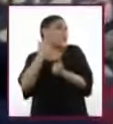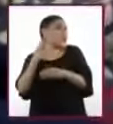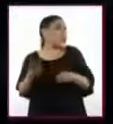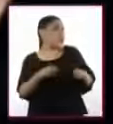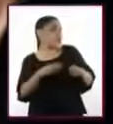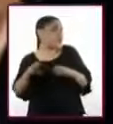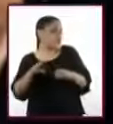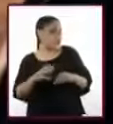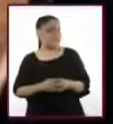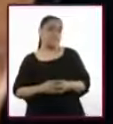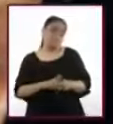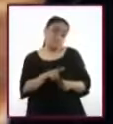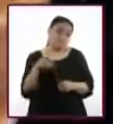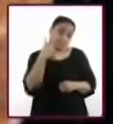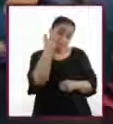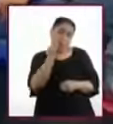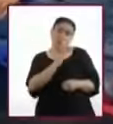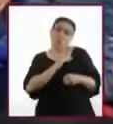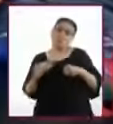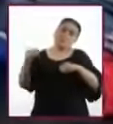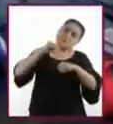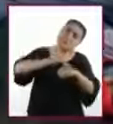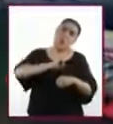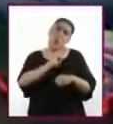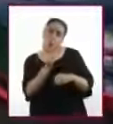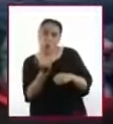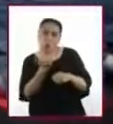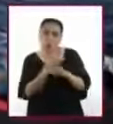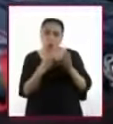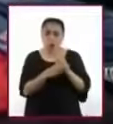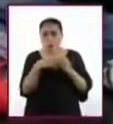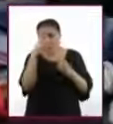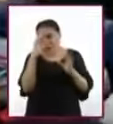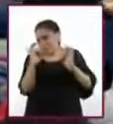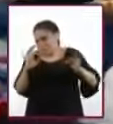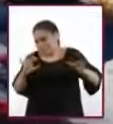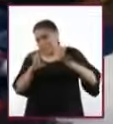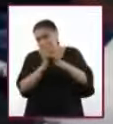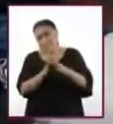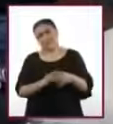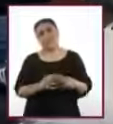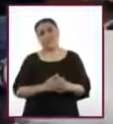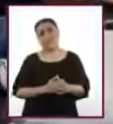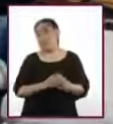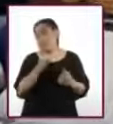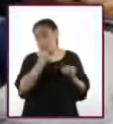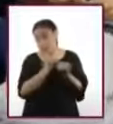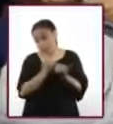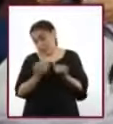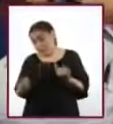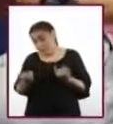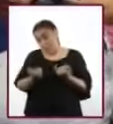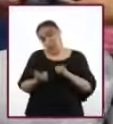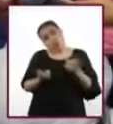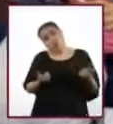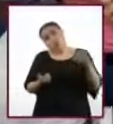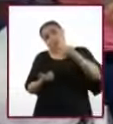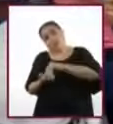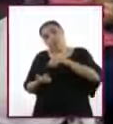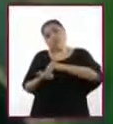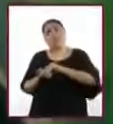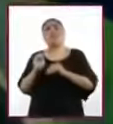lo desean, le pueden agregar algún elemento para darle una personalidad al objeto. Harán lo mismo con el otro objeto y con